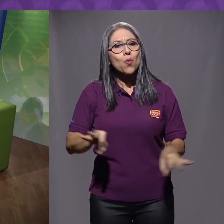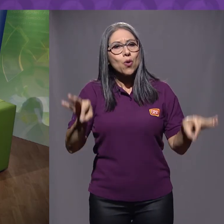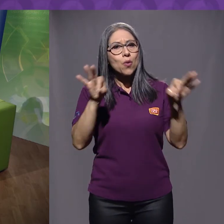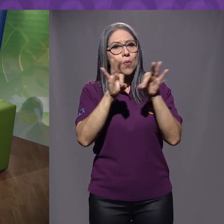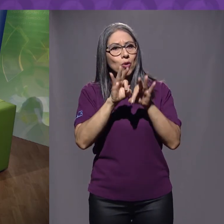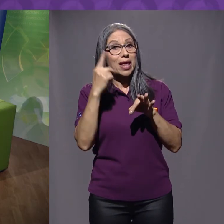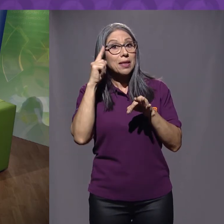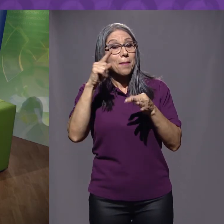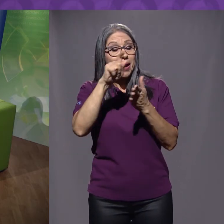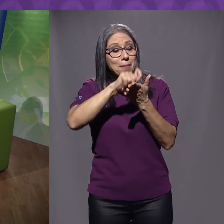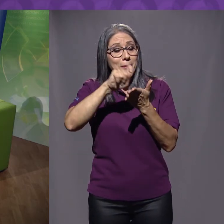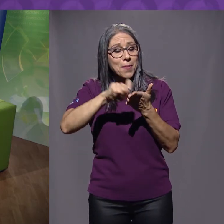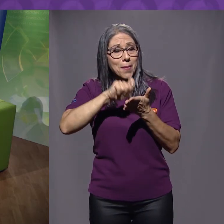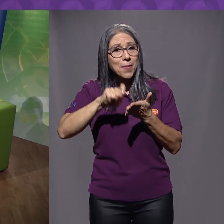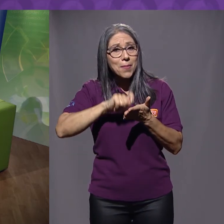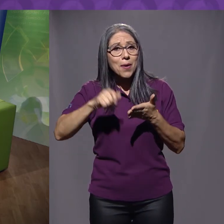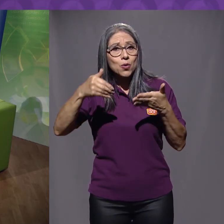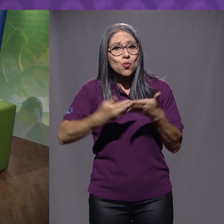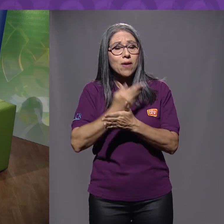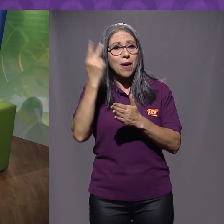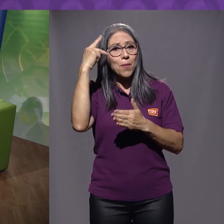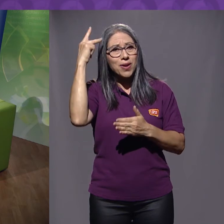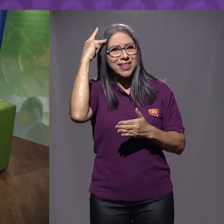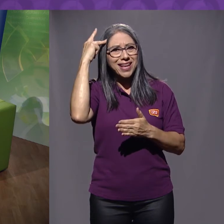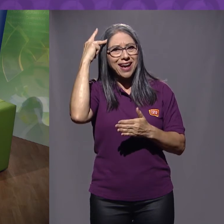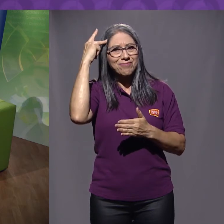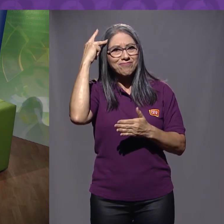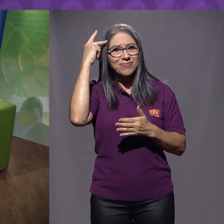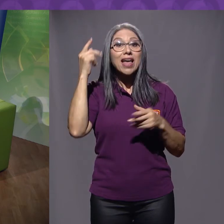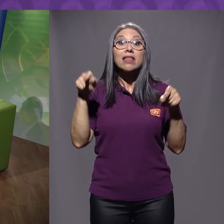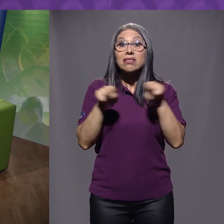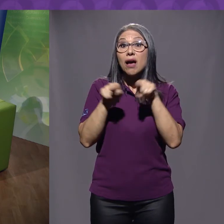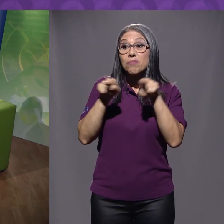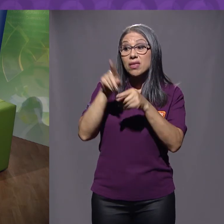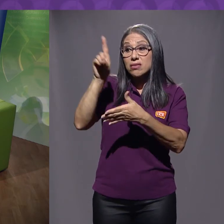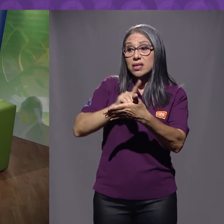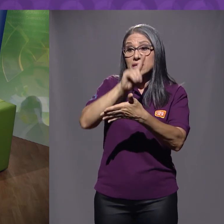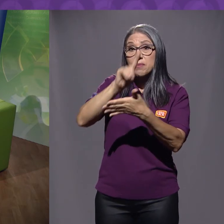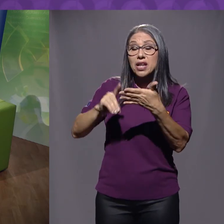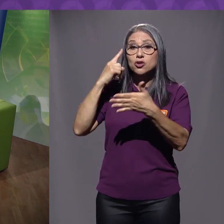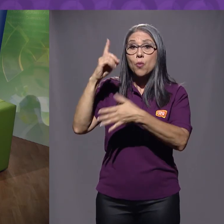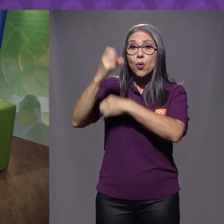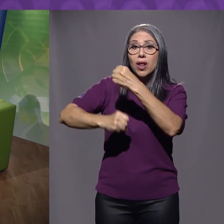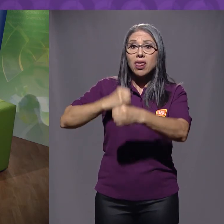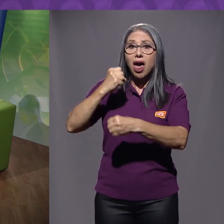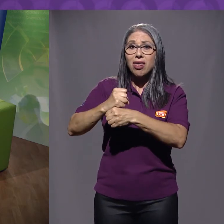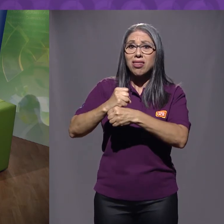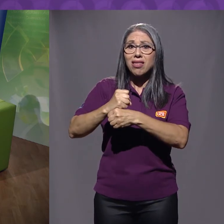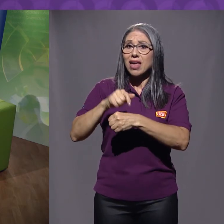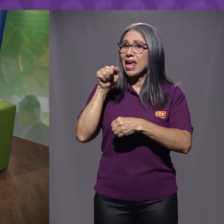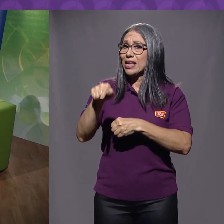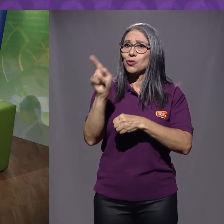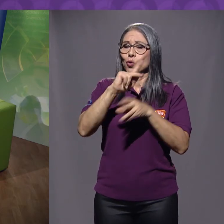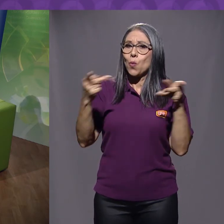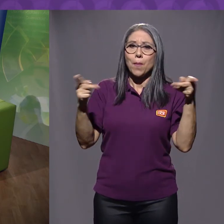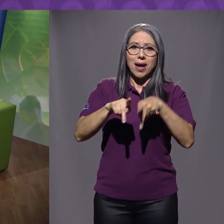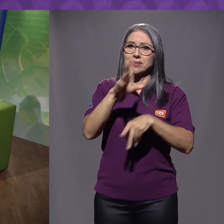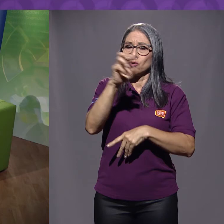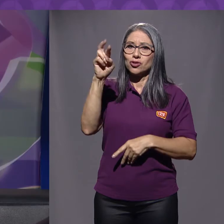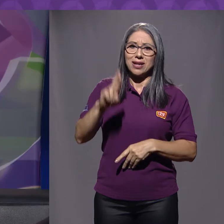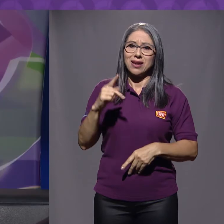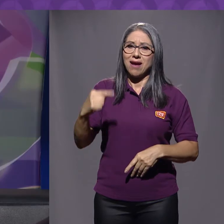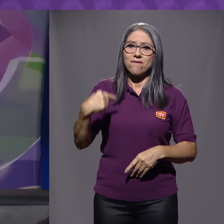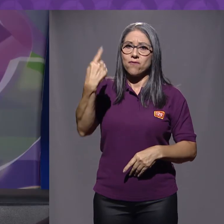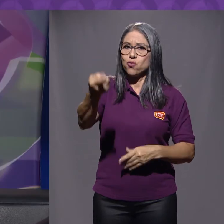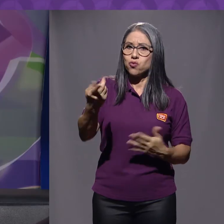nueva política, el tema del edadismo, ¿verdad?, de la discriminación por edad, y cómo prever que eso no llegue a suceder en Costa Rica en el futuro.